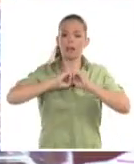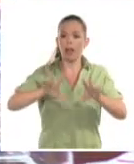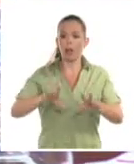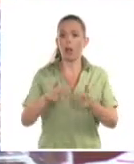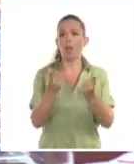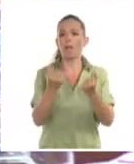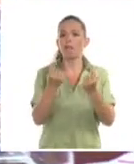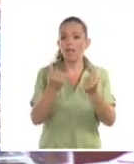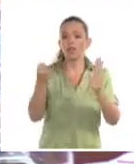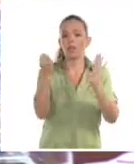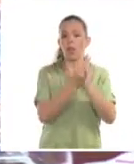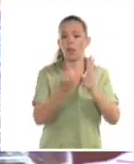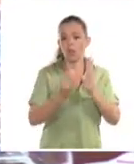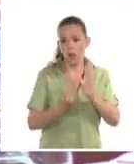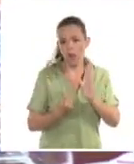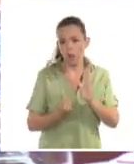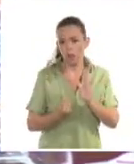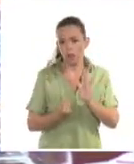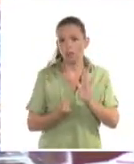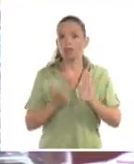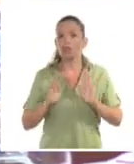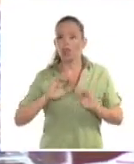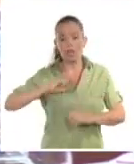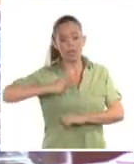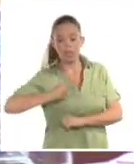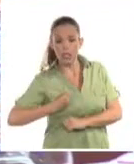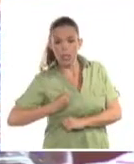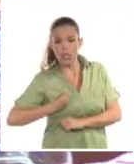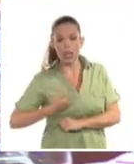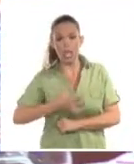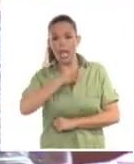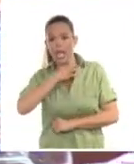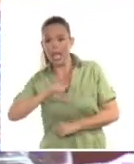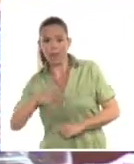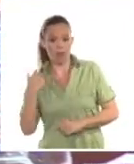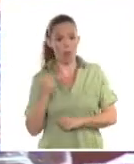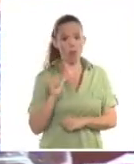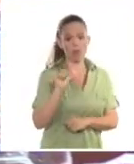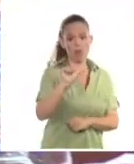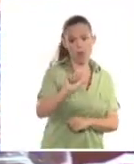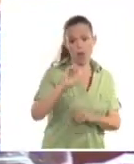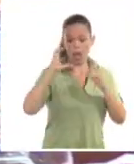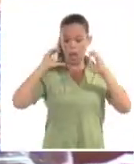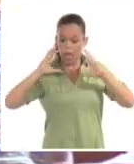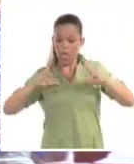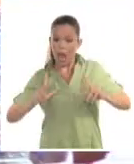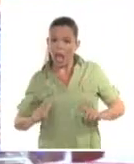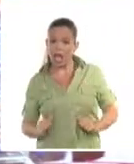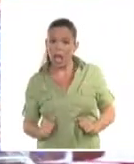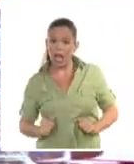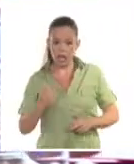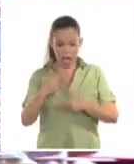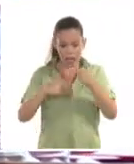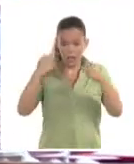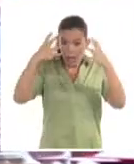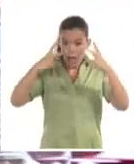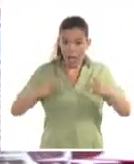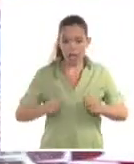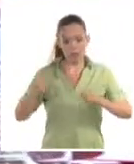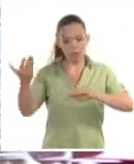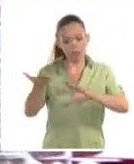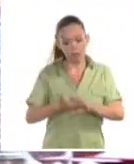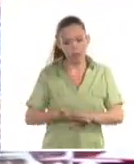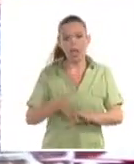y exigir y el que lo Viole hay que tomar con todo el rigor y según lo que está establecido las medidas que